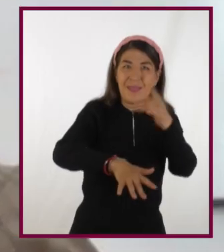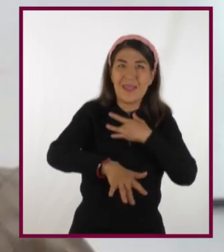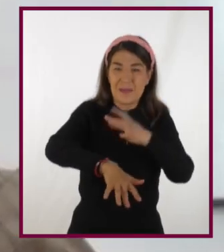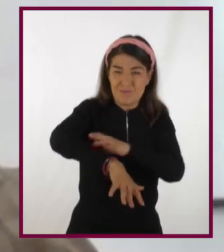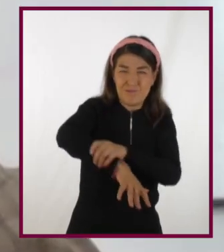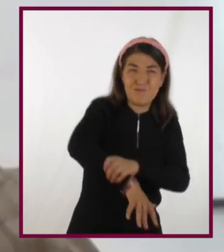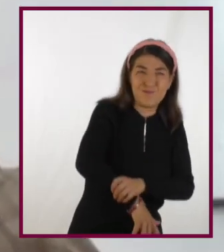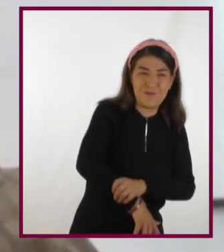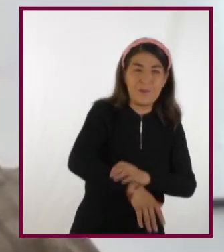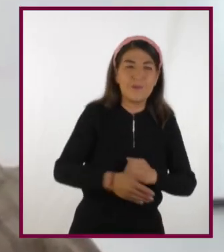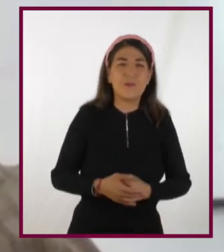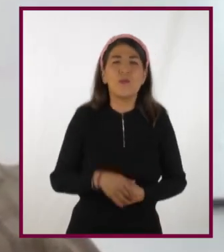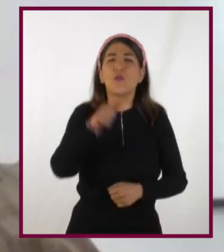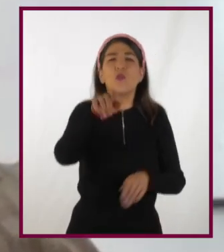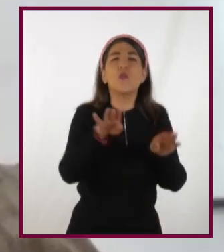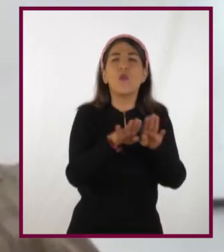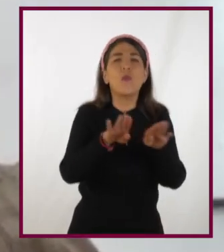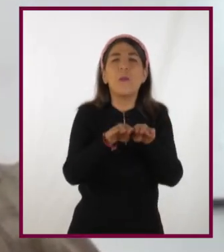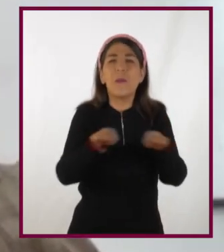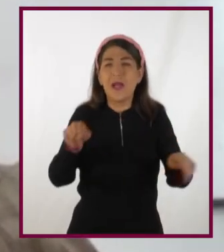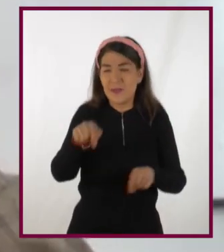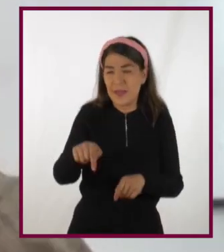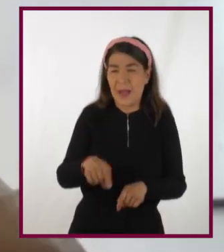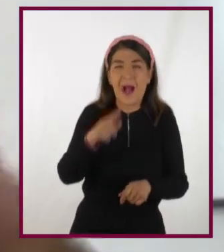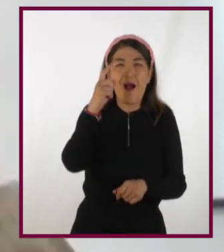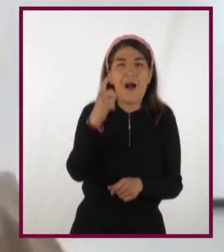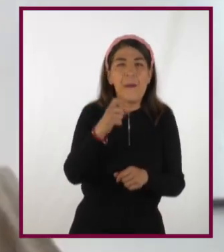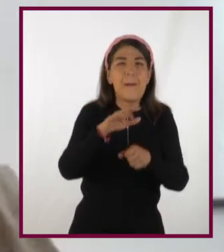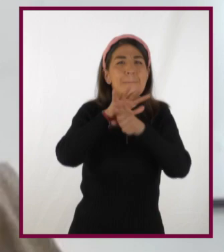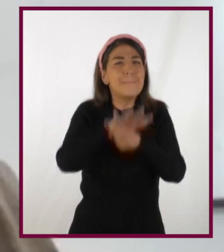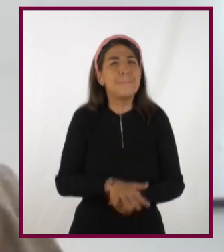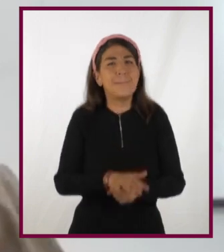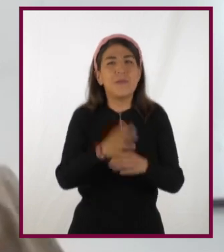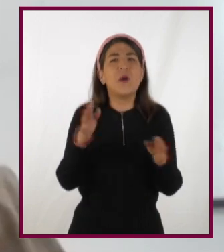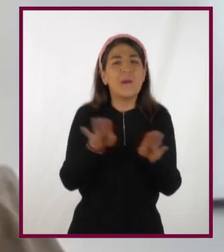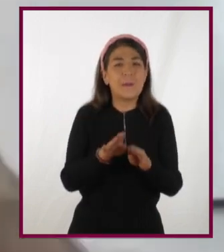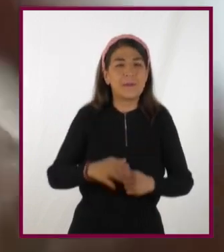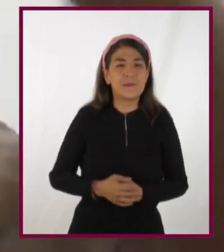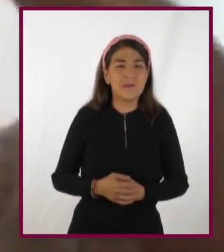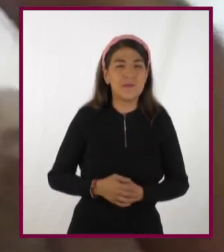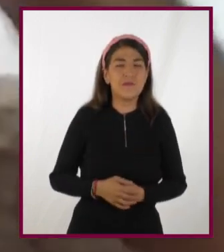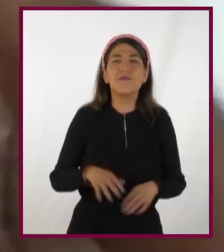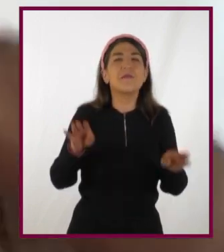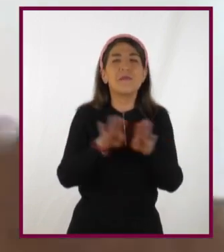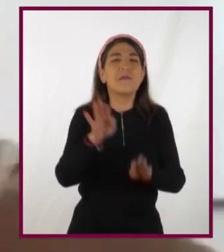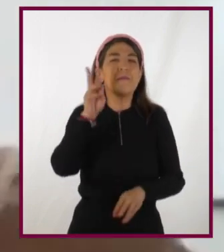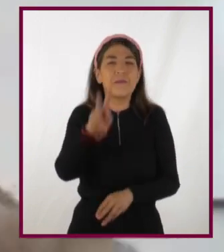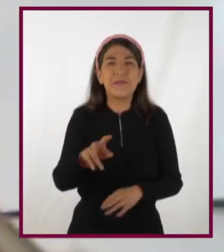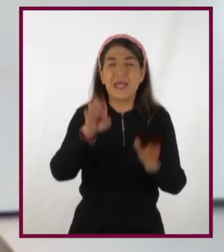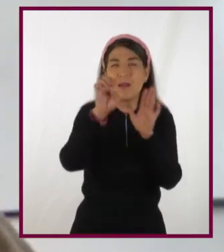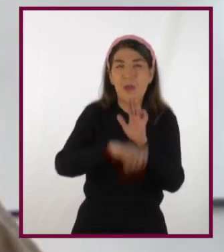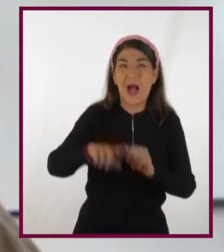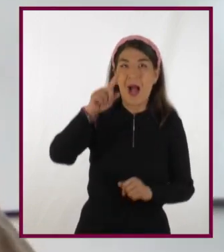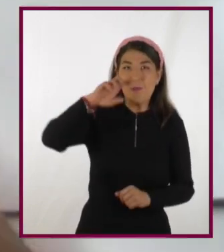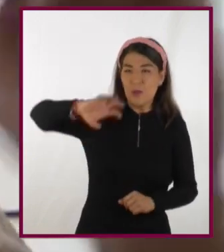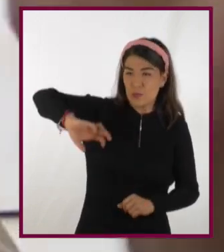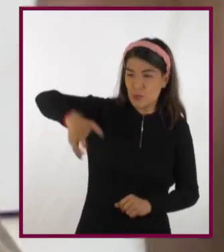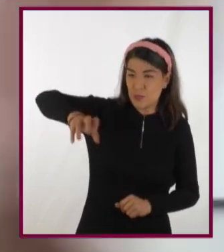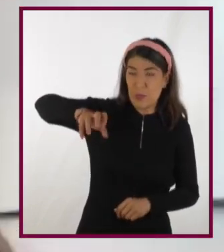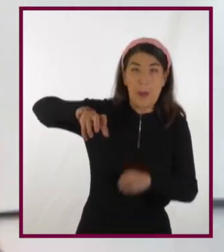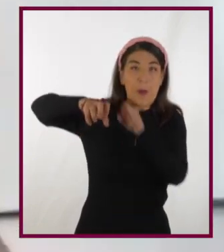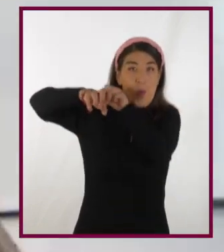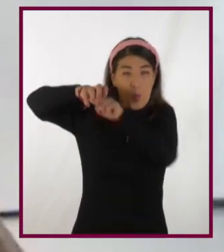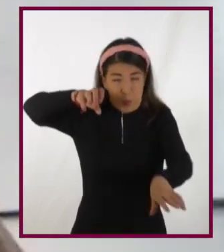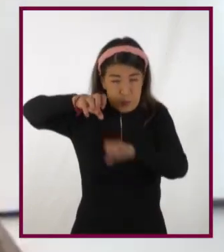agua? Ok, pues podemos medirla de varias maneras. Podemos medirla indirectamente, por ejemplo, podemos abrir nuestra llave de agua y ver